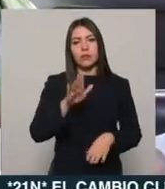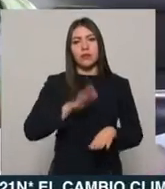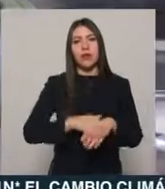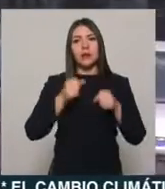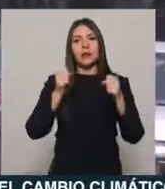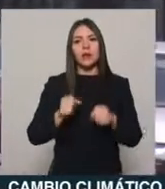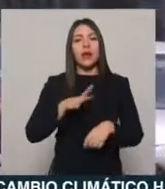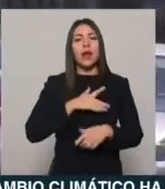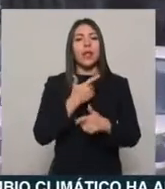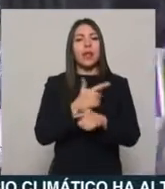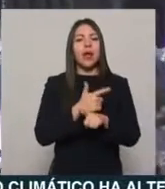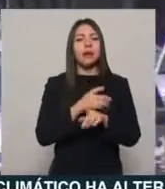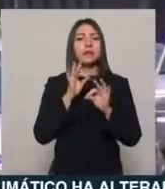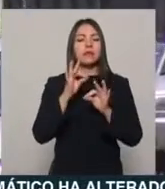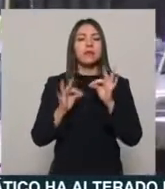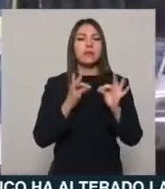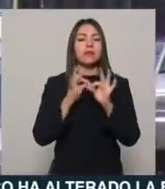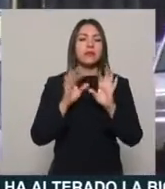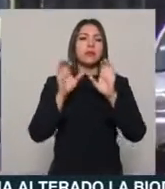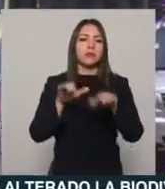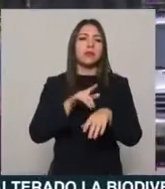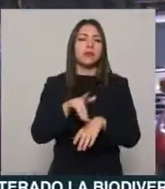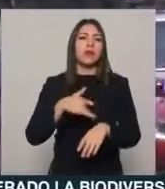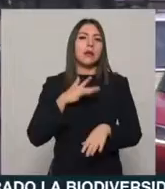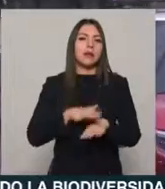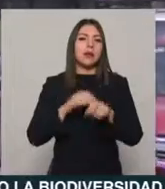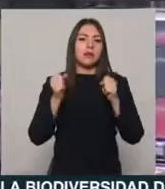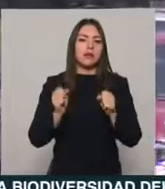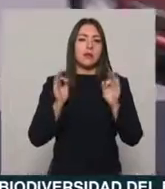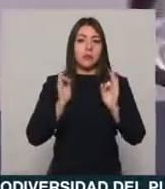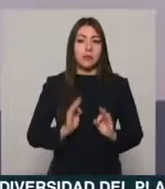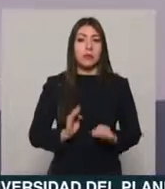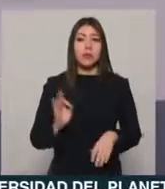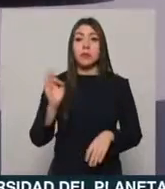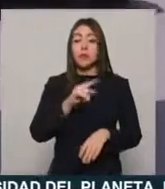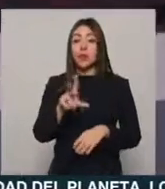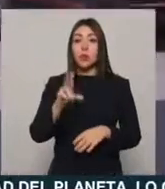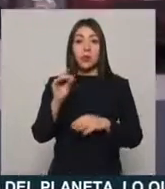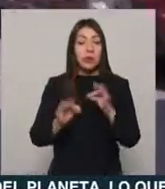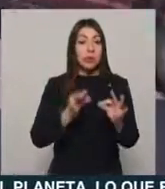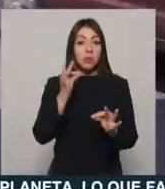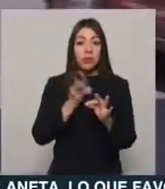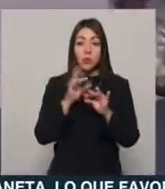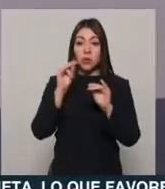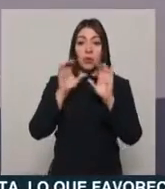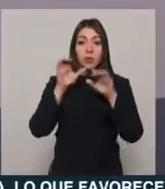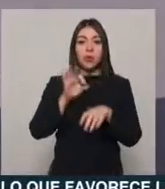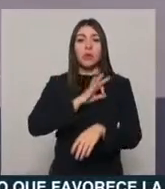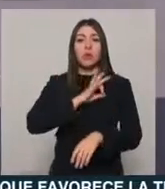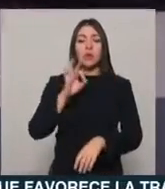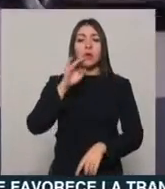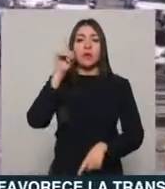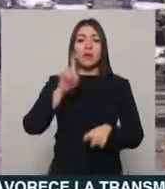registrado. En caso de incumplimiento, la sanción irá desde una multa hasta la revocación de la concesión o